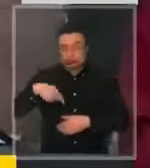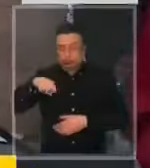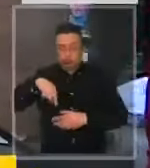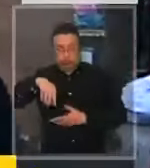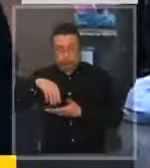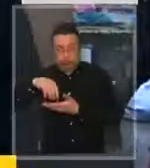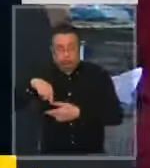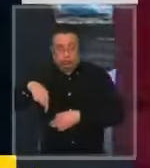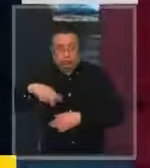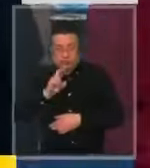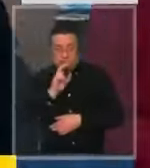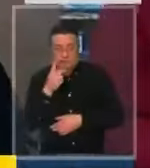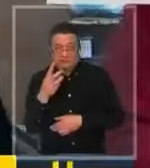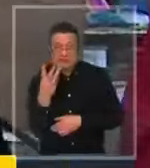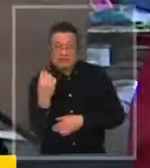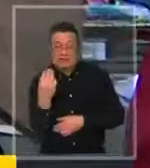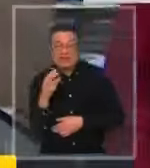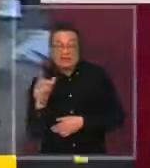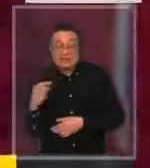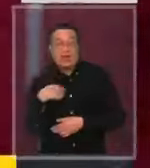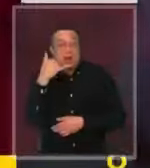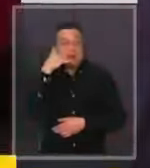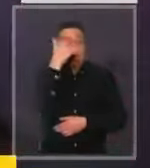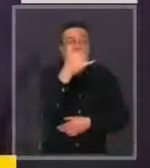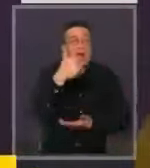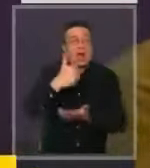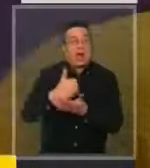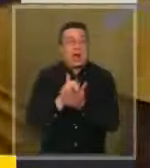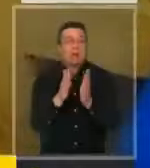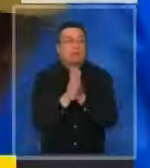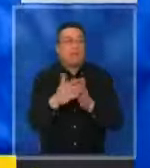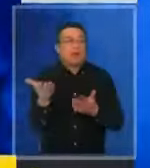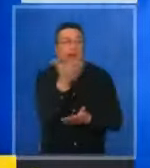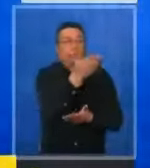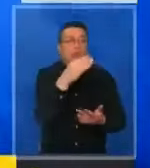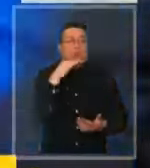si se puede disponer de alguien que vaya a algún servicio de emergencia?